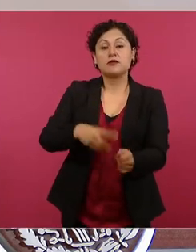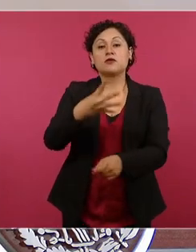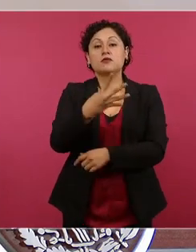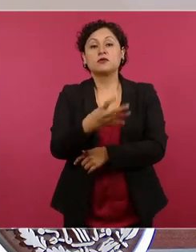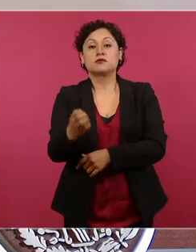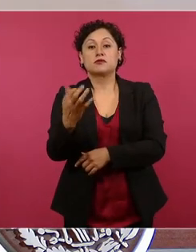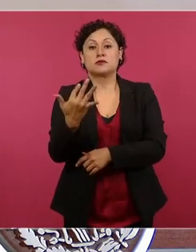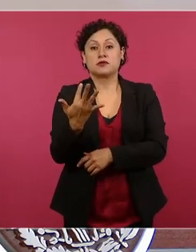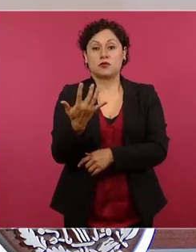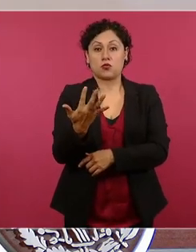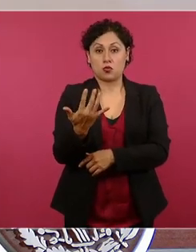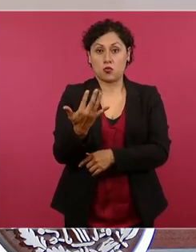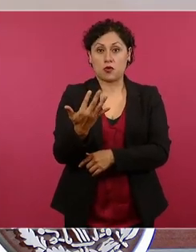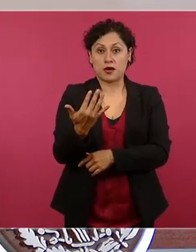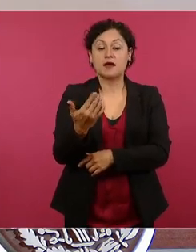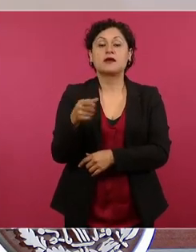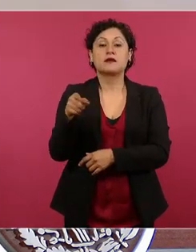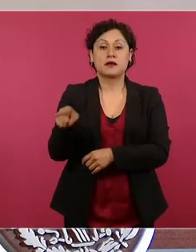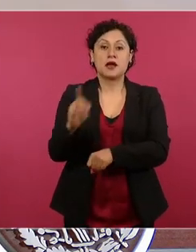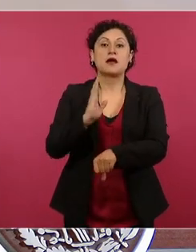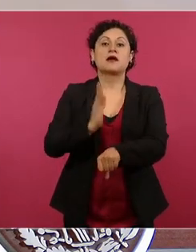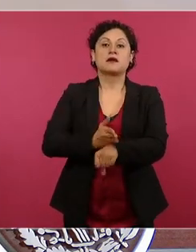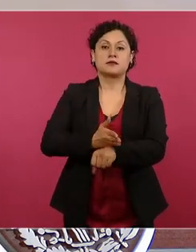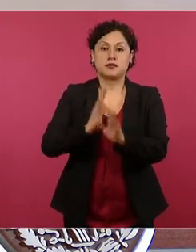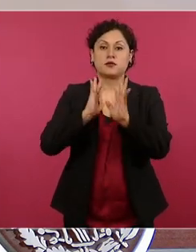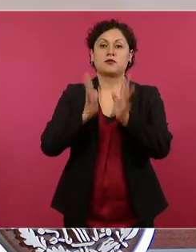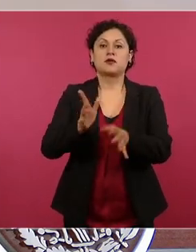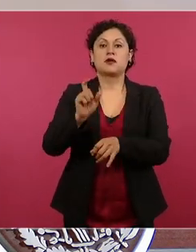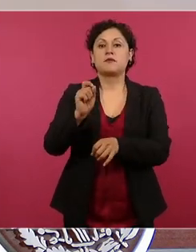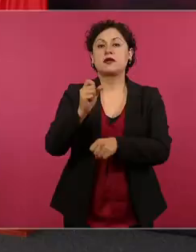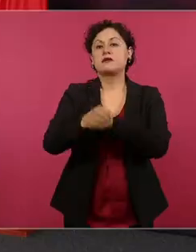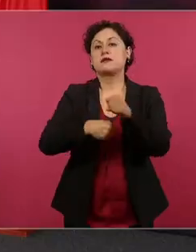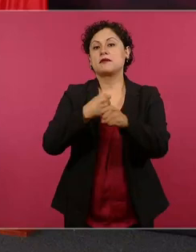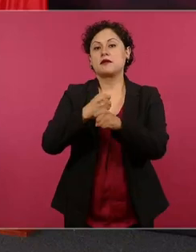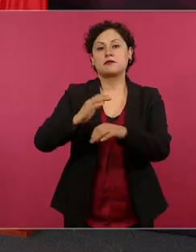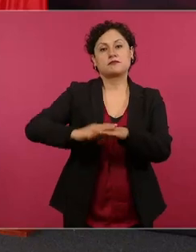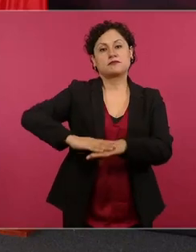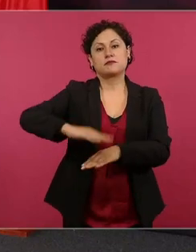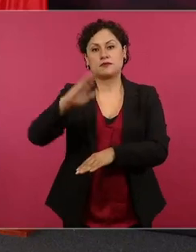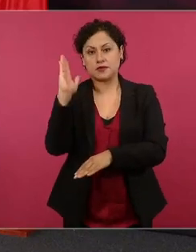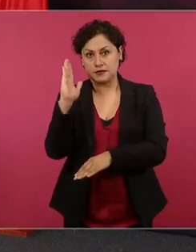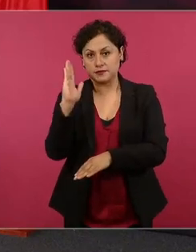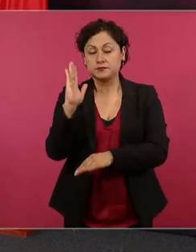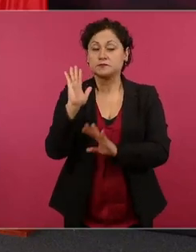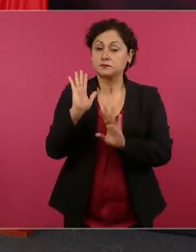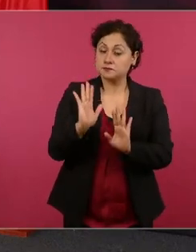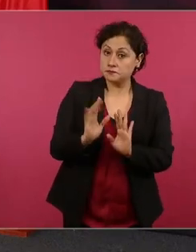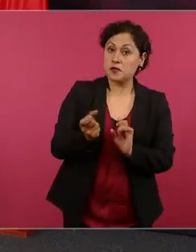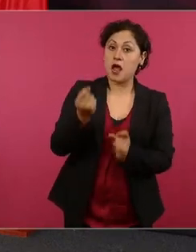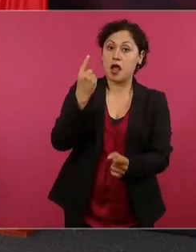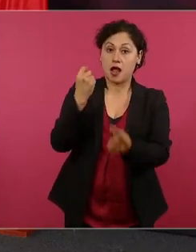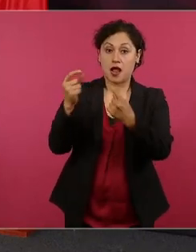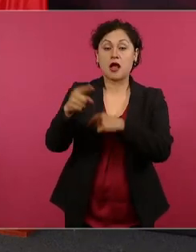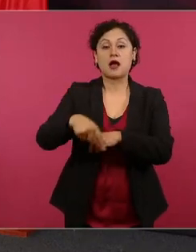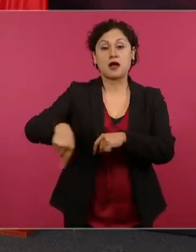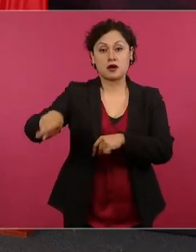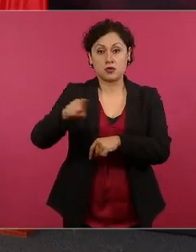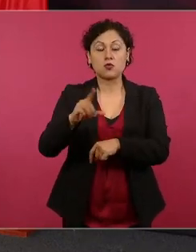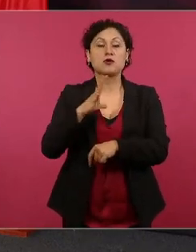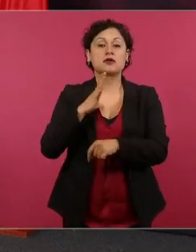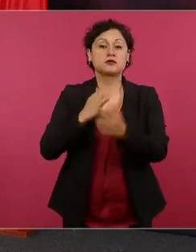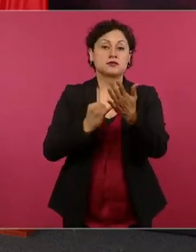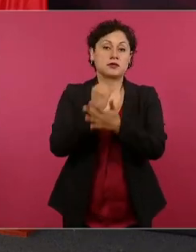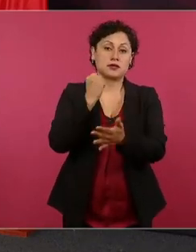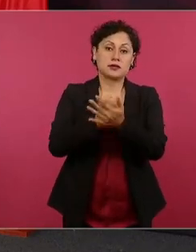450 tienen sentencias superiores a 20 años de prisión, aunque hay casos de